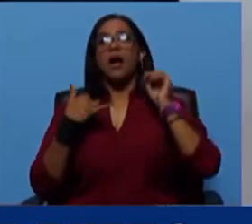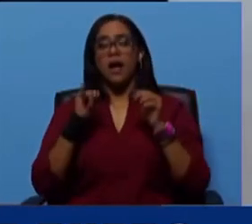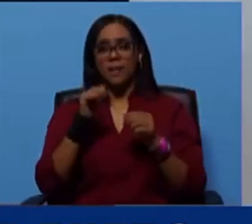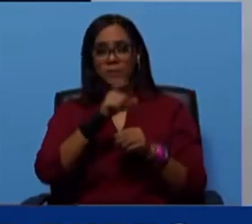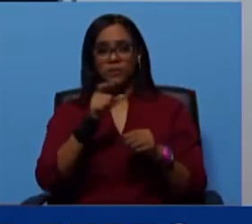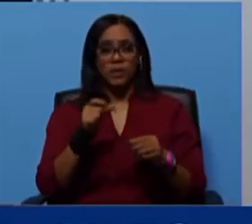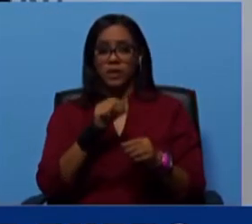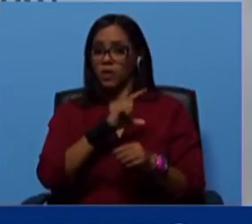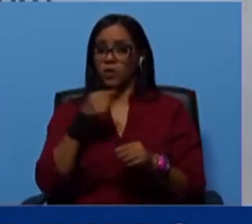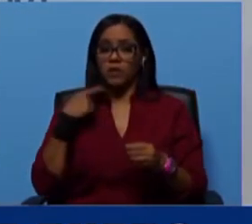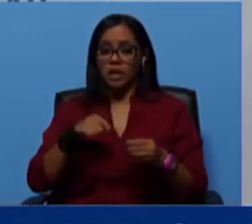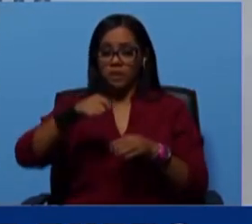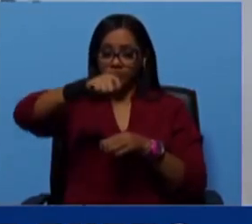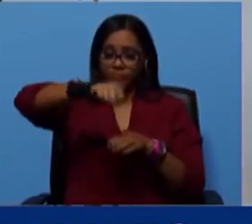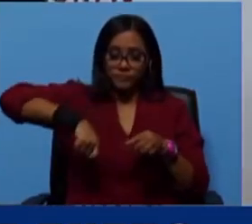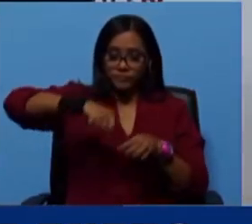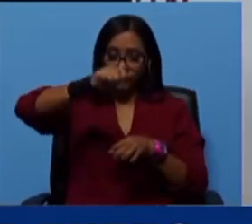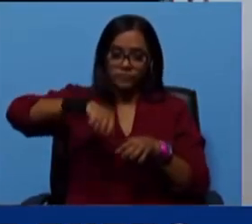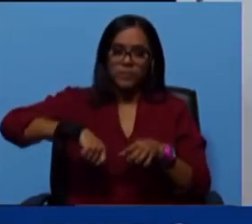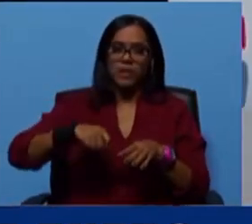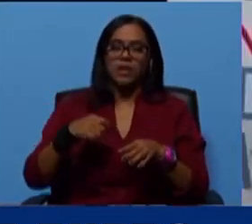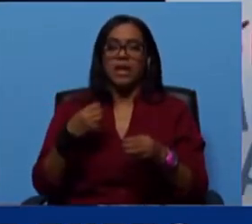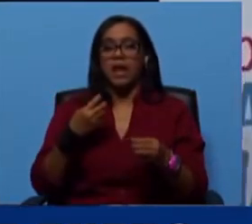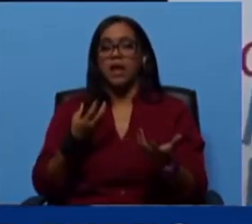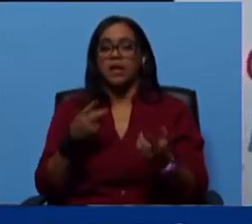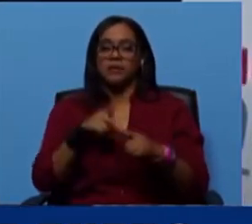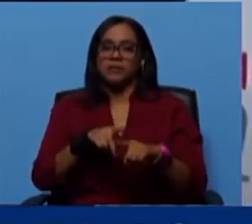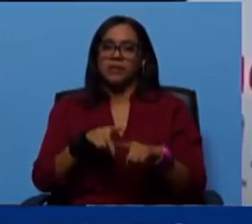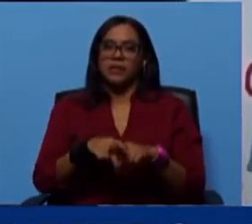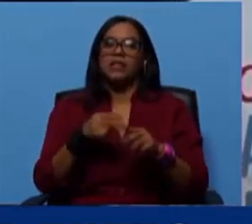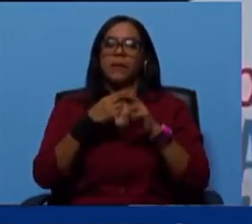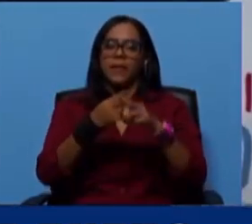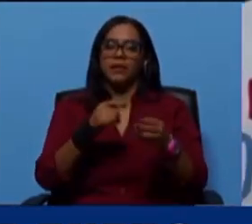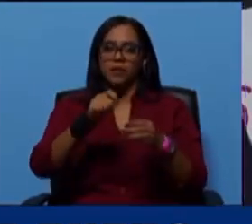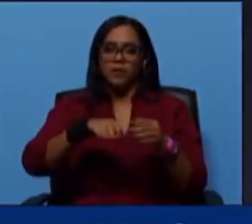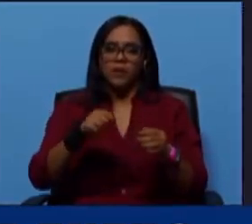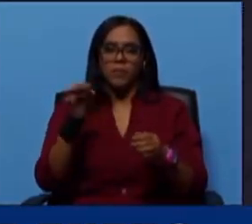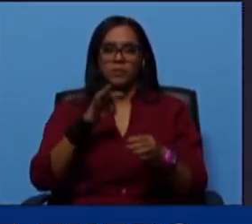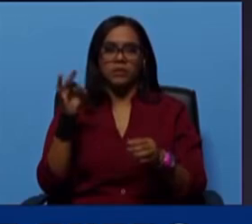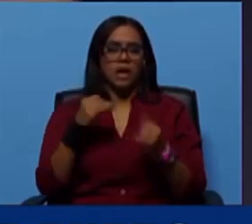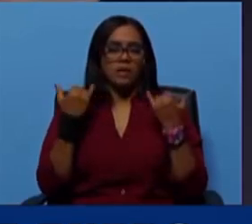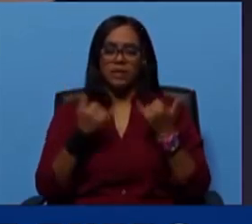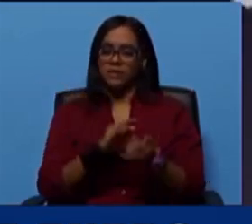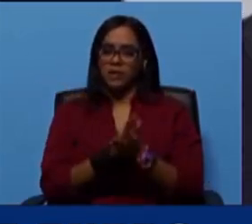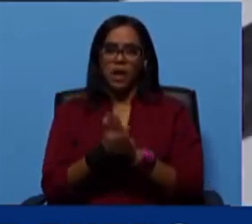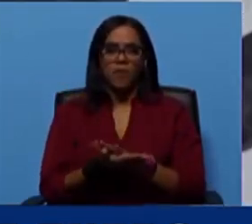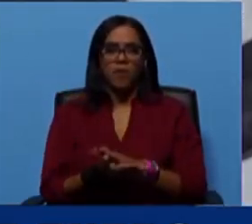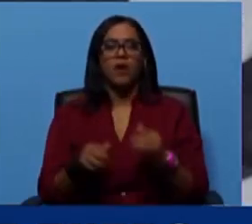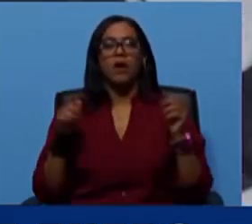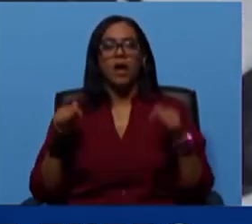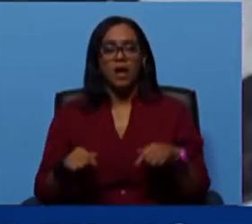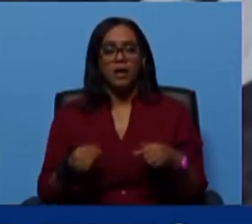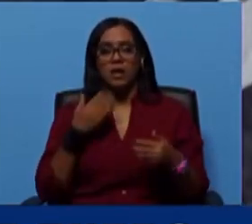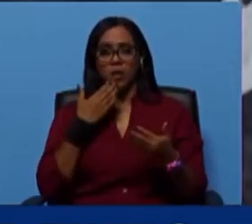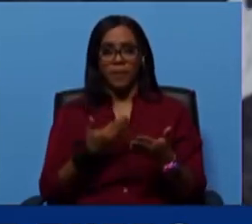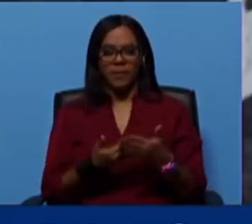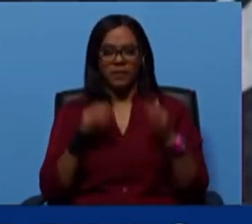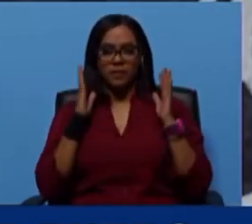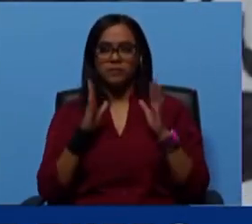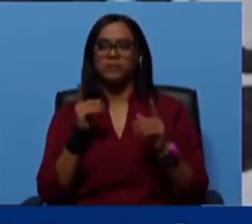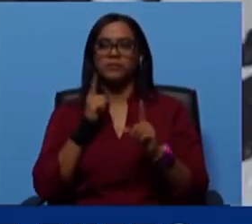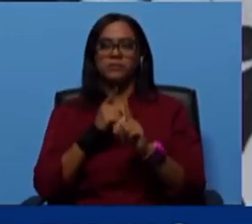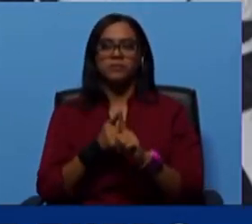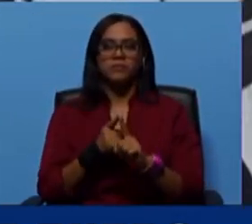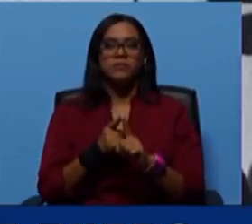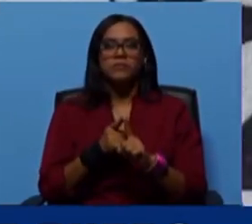que eran víctimas también de estos especuladores que te presto el punto y te cobro un porcentaje, eso se acabó. Entonces, ¿qué nos permite esta atención directa a los